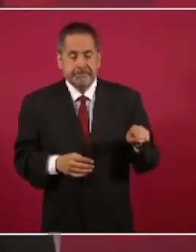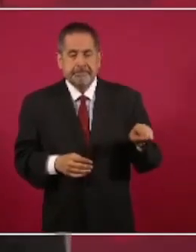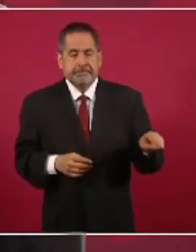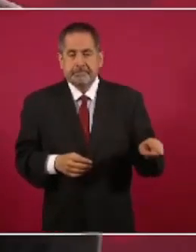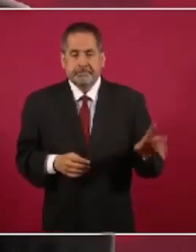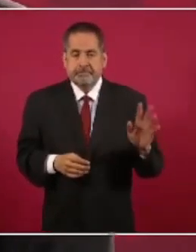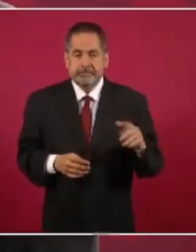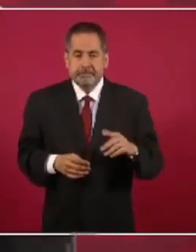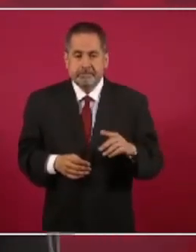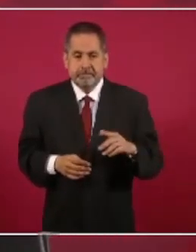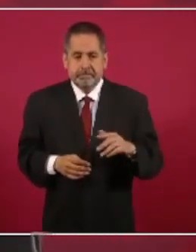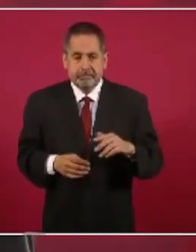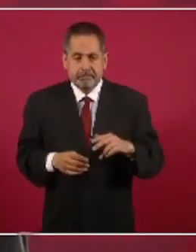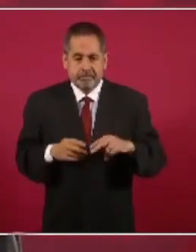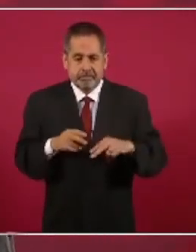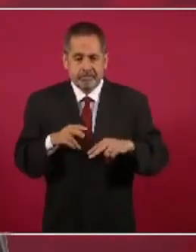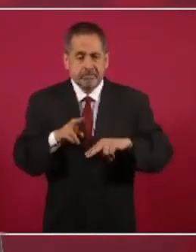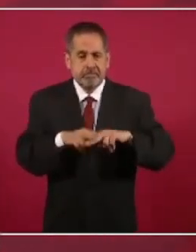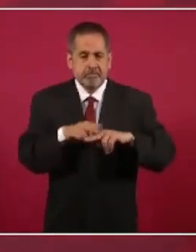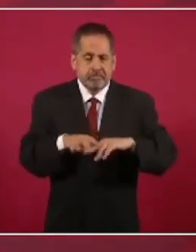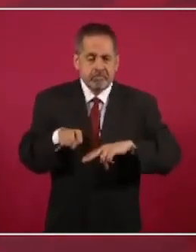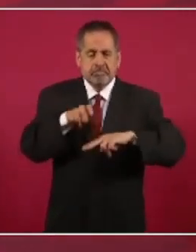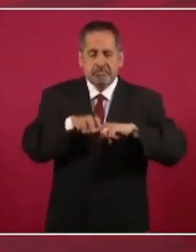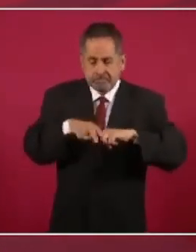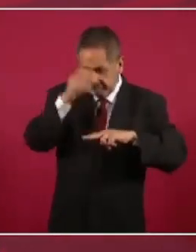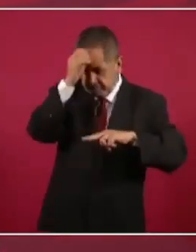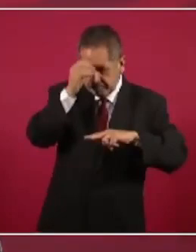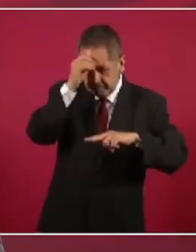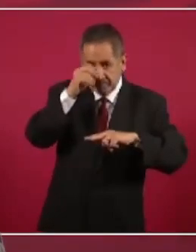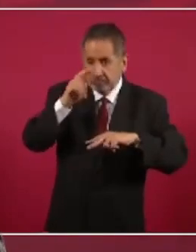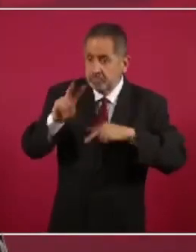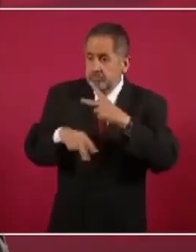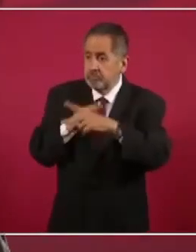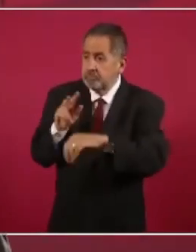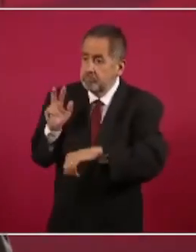en el escritorio, no en el territorio.